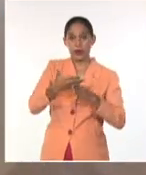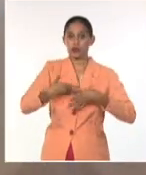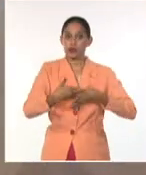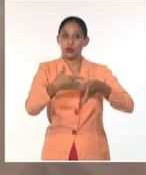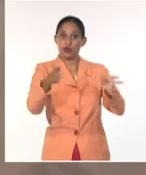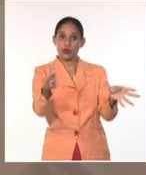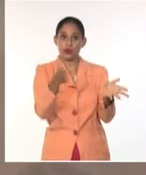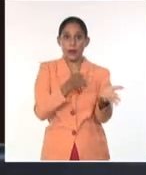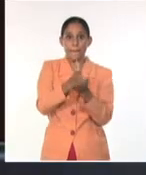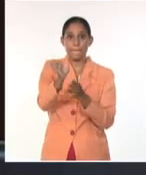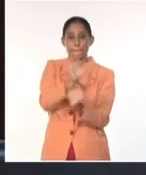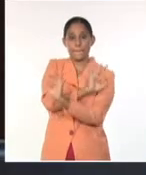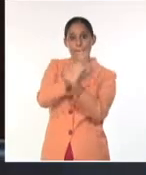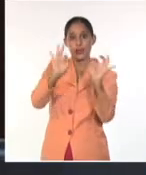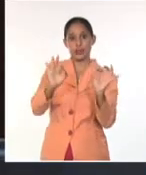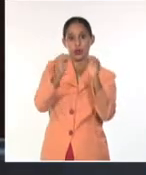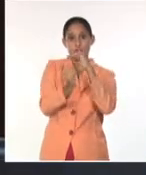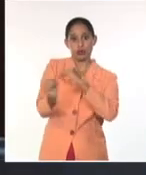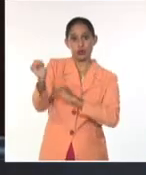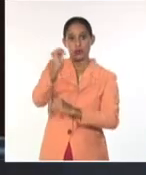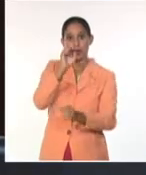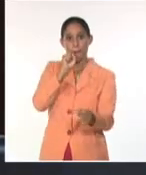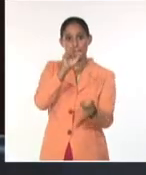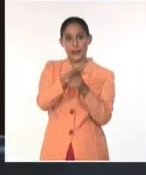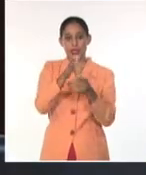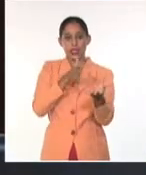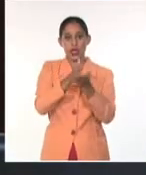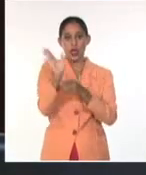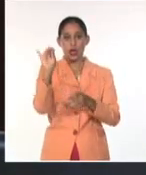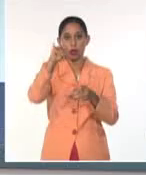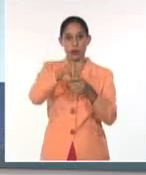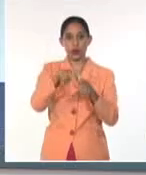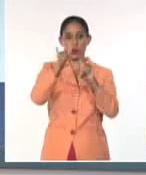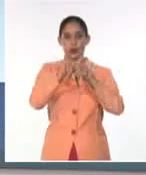se abrió como especialización de posgrado y luego inició la carrera en universidades cubanas.